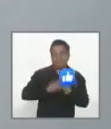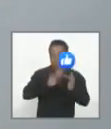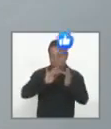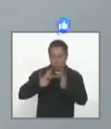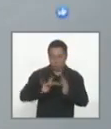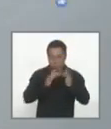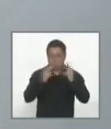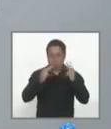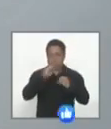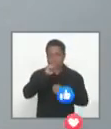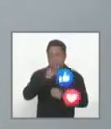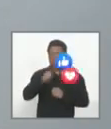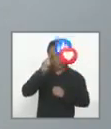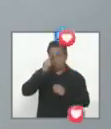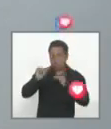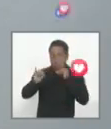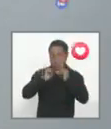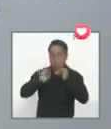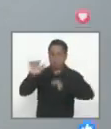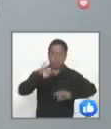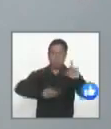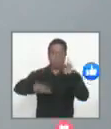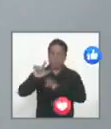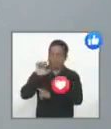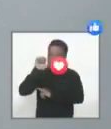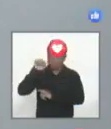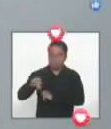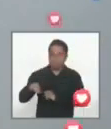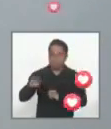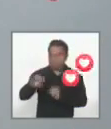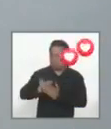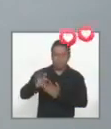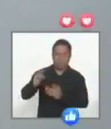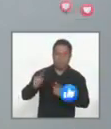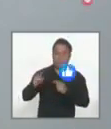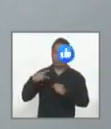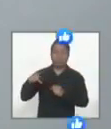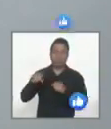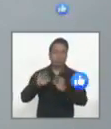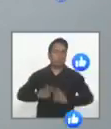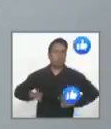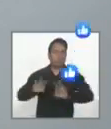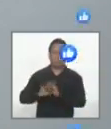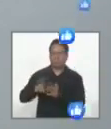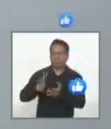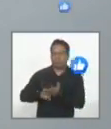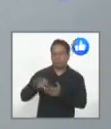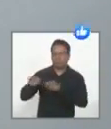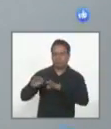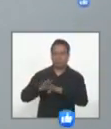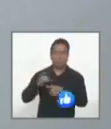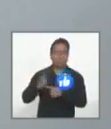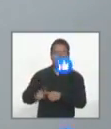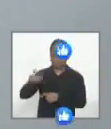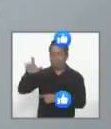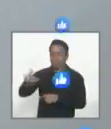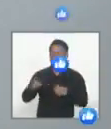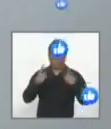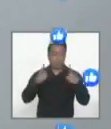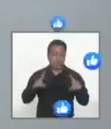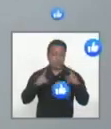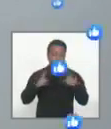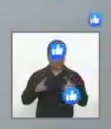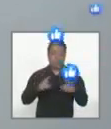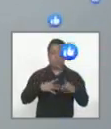sociales. También en la interpretación de la lengua de señas mexicana agradecemos por tan importante labor a nuestro compañero David Ramírez. Saludamos a